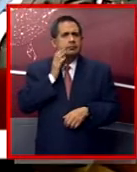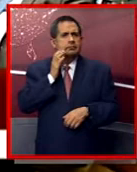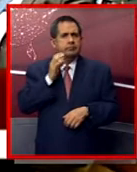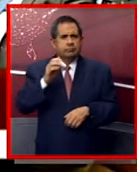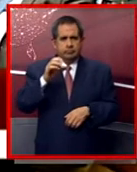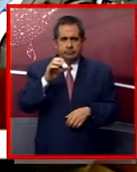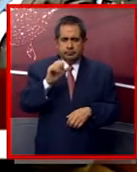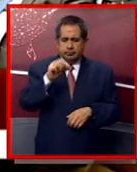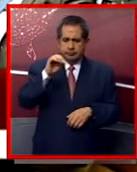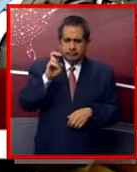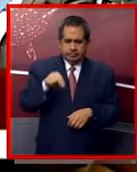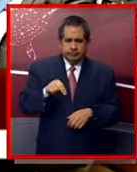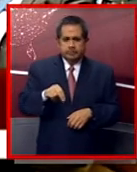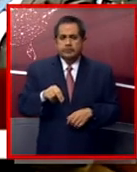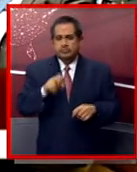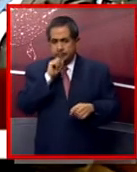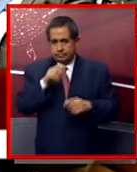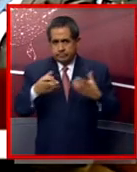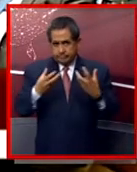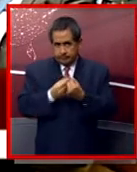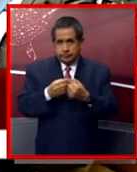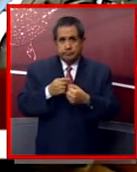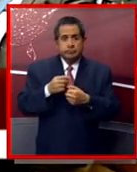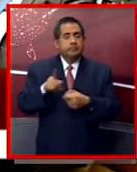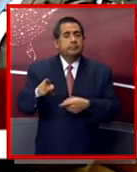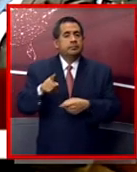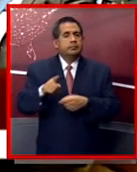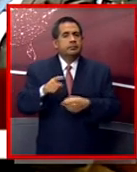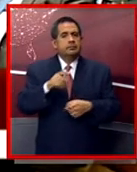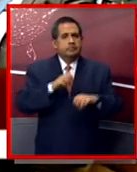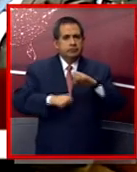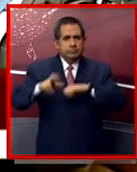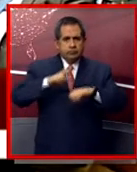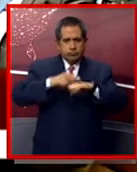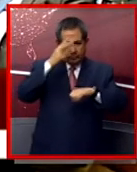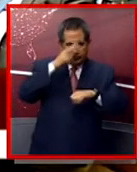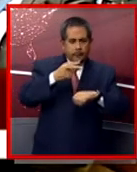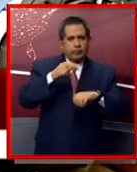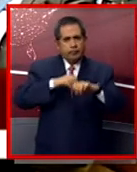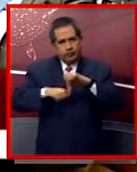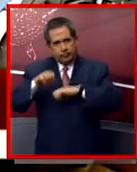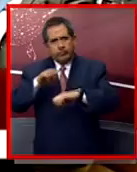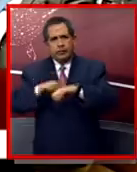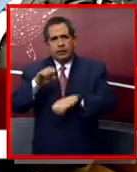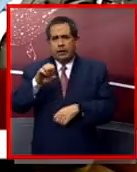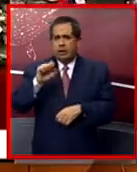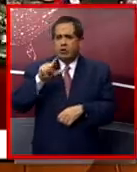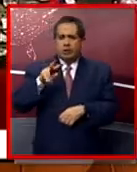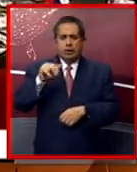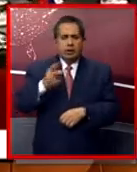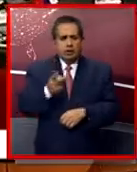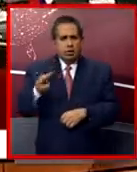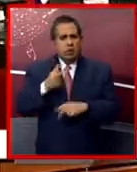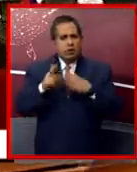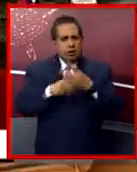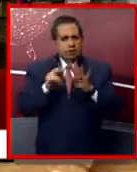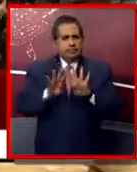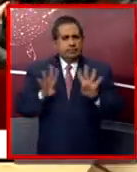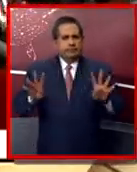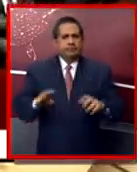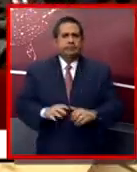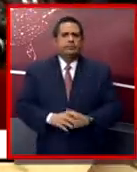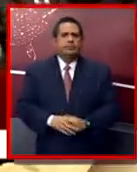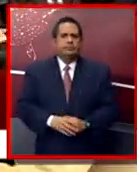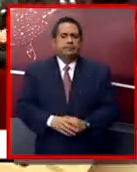así como Alena Gazurova, embajadora de la República Eslovaca, y la embajadora mexicana en dicho país, Alicia Buenrostro. Para Noticias del Congreso,